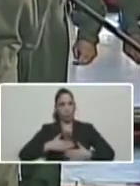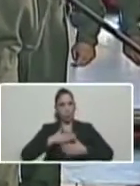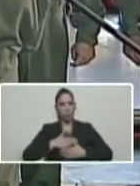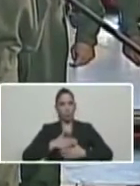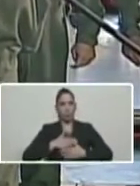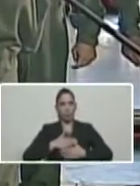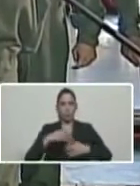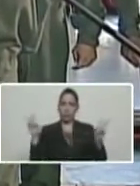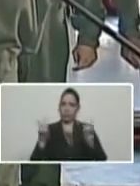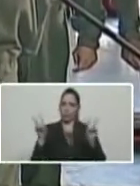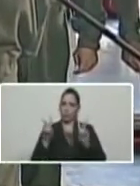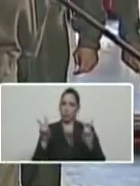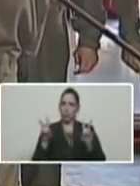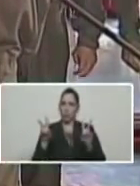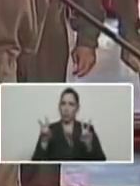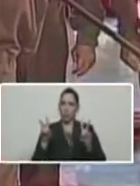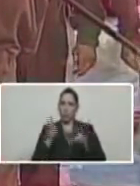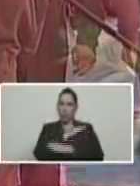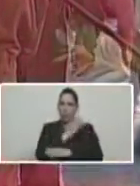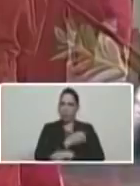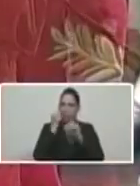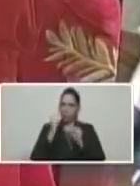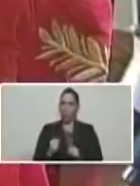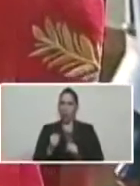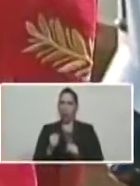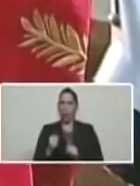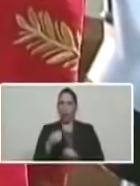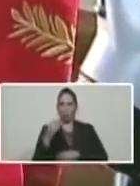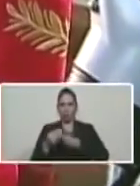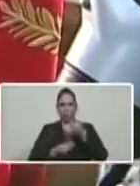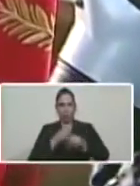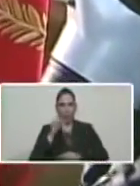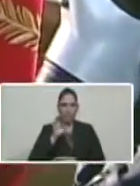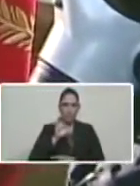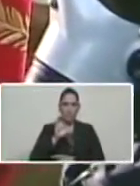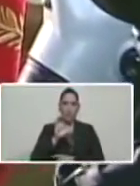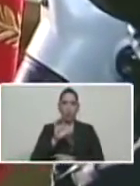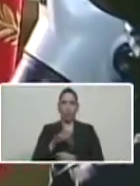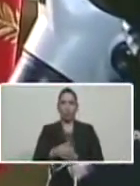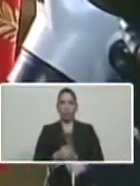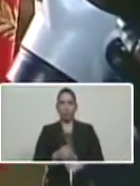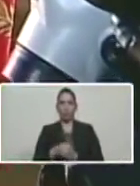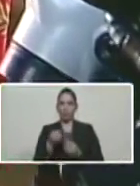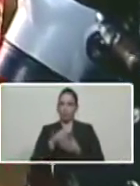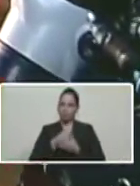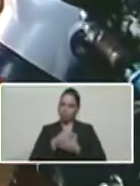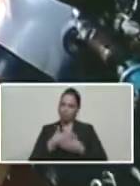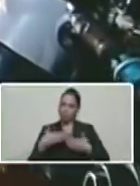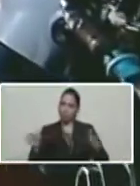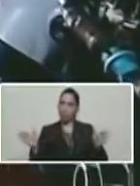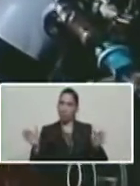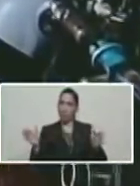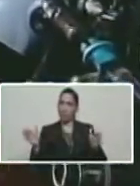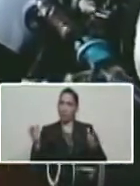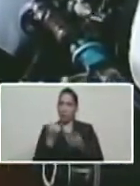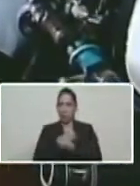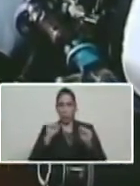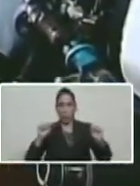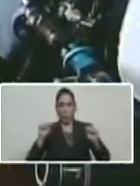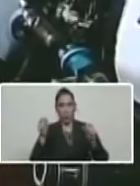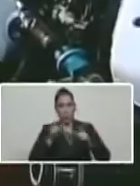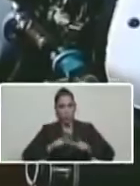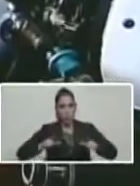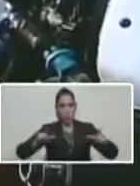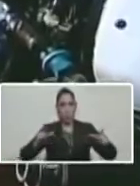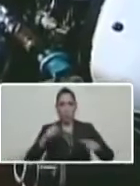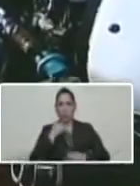coraje, gallardía y determinación surcan el cielo patrio para garantizar la soberanía y la seguridad de nuestros espacios ultraterrestres